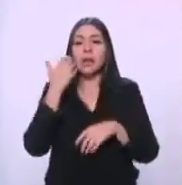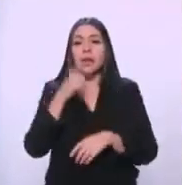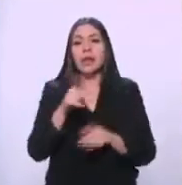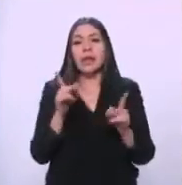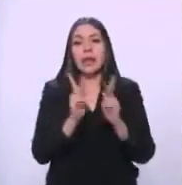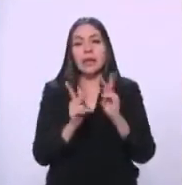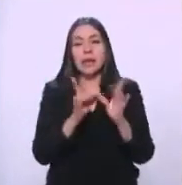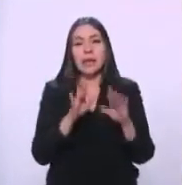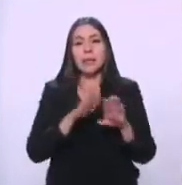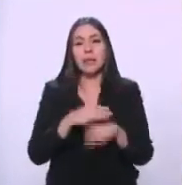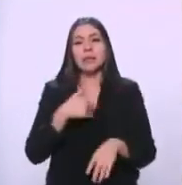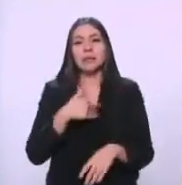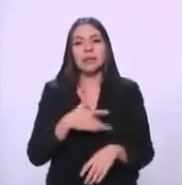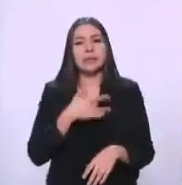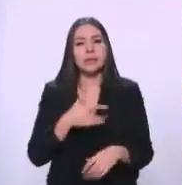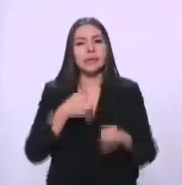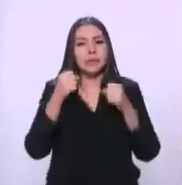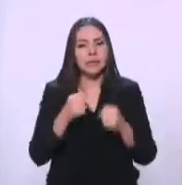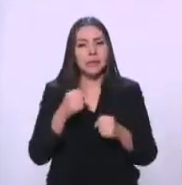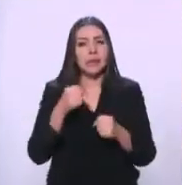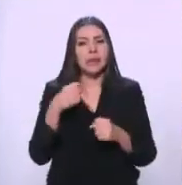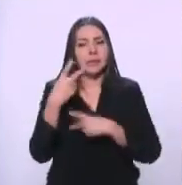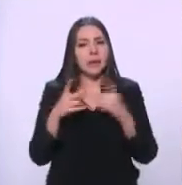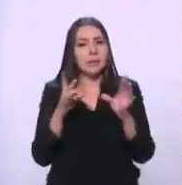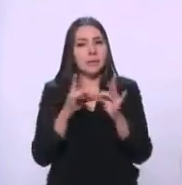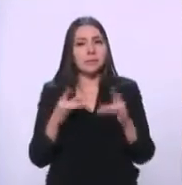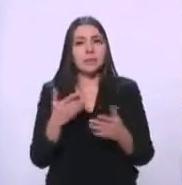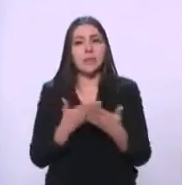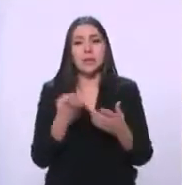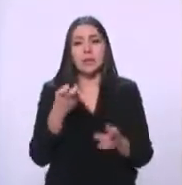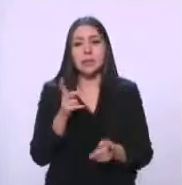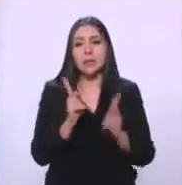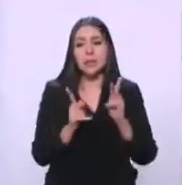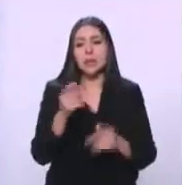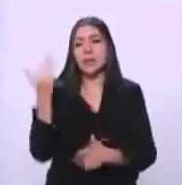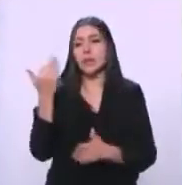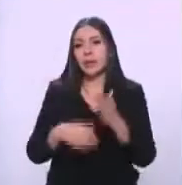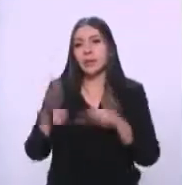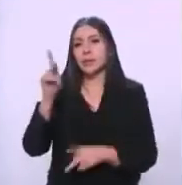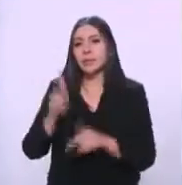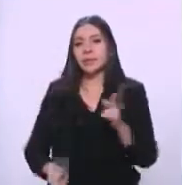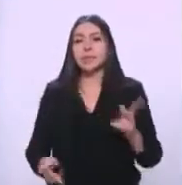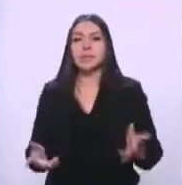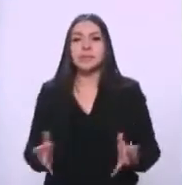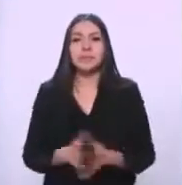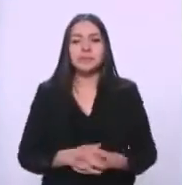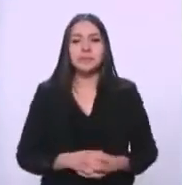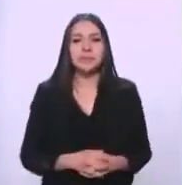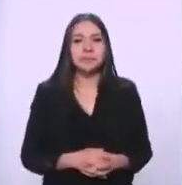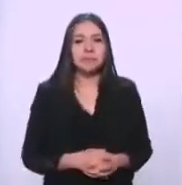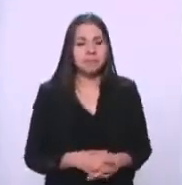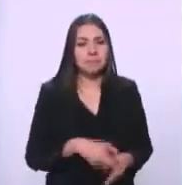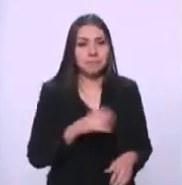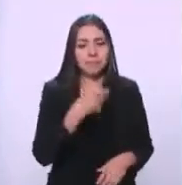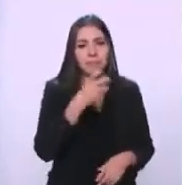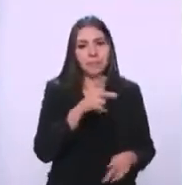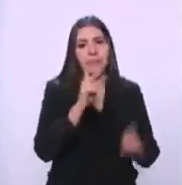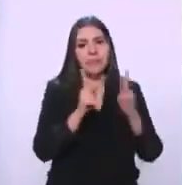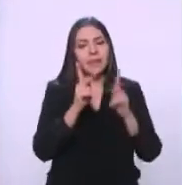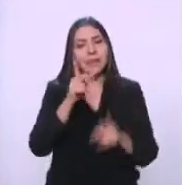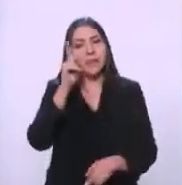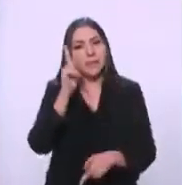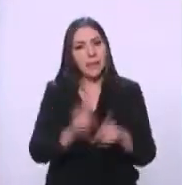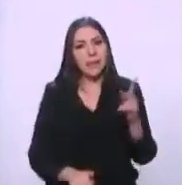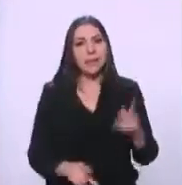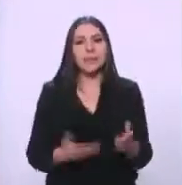Estoy casi segura que lo vamos a hacer. Entonces, me parece que es una plática pendiente, ¿no? Sin duda, una plática pendiente. Yo a lo que